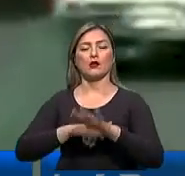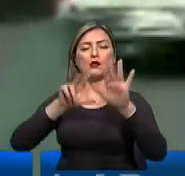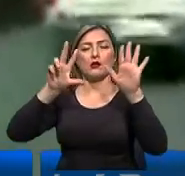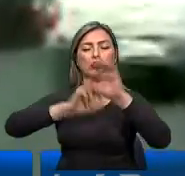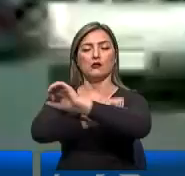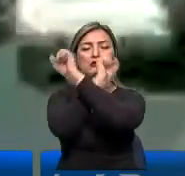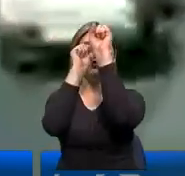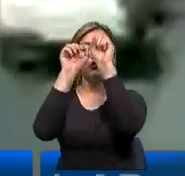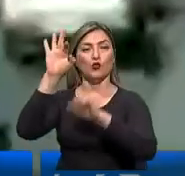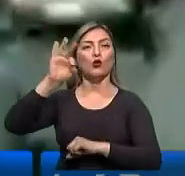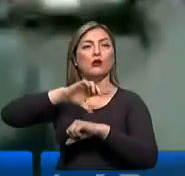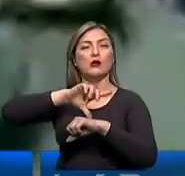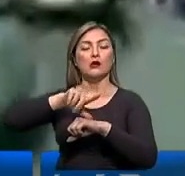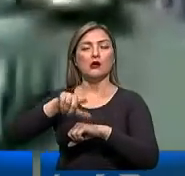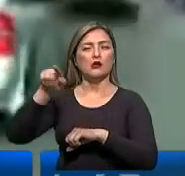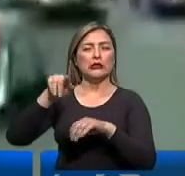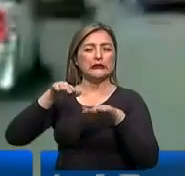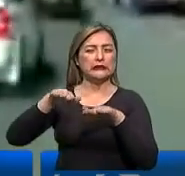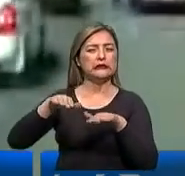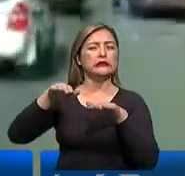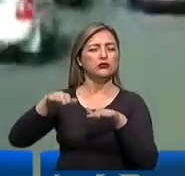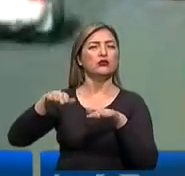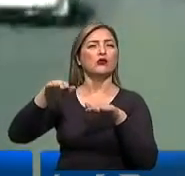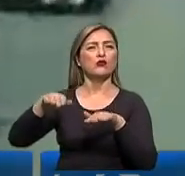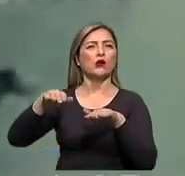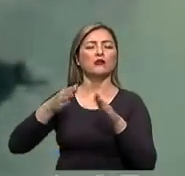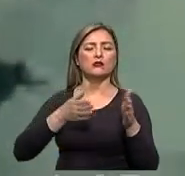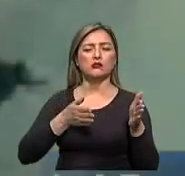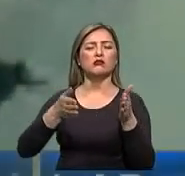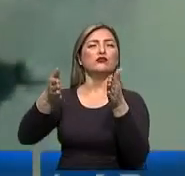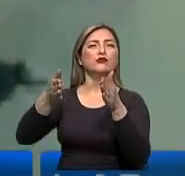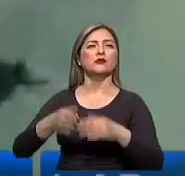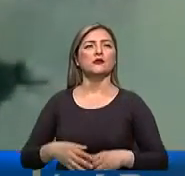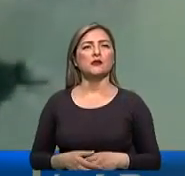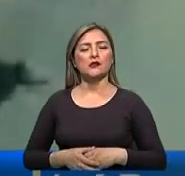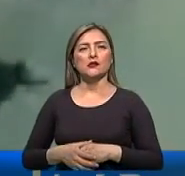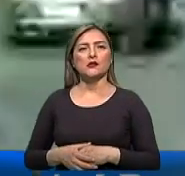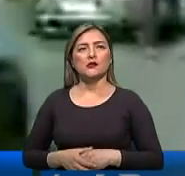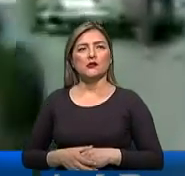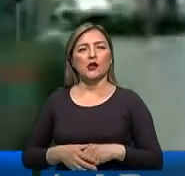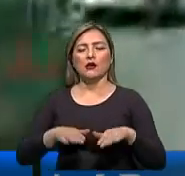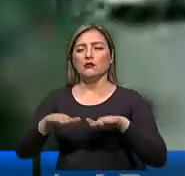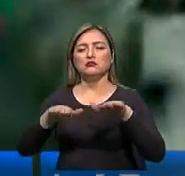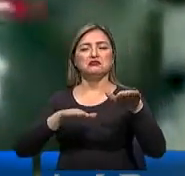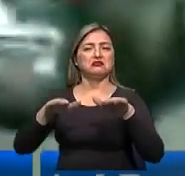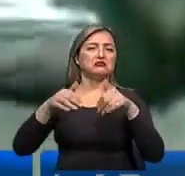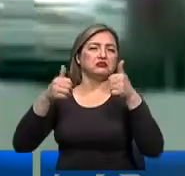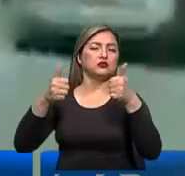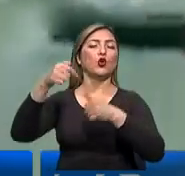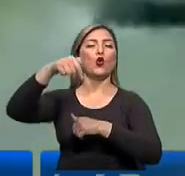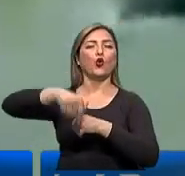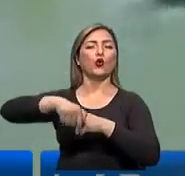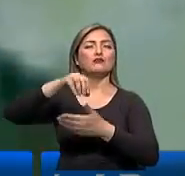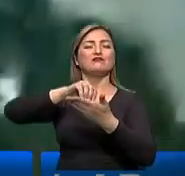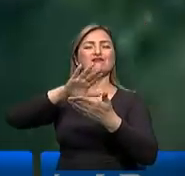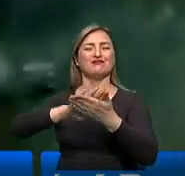9 minutos, es que existe gran carga vehicular en este sector, sin embargo, el tránsito fluye hoy que rige esta